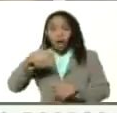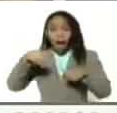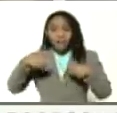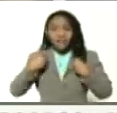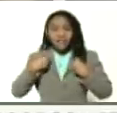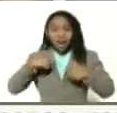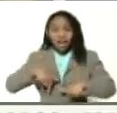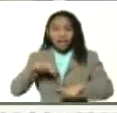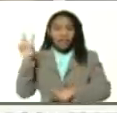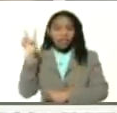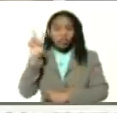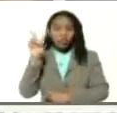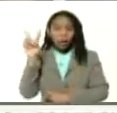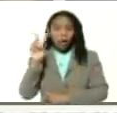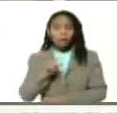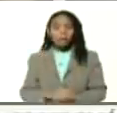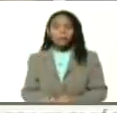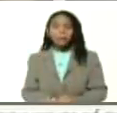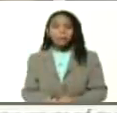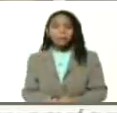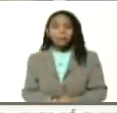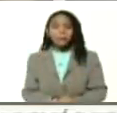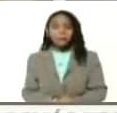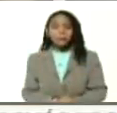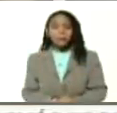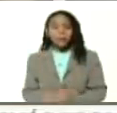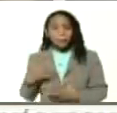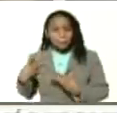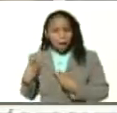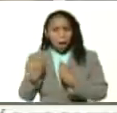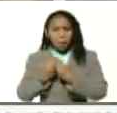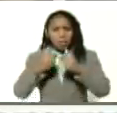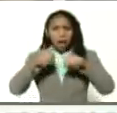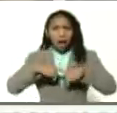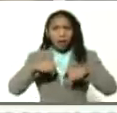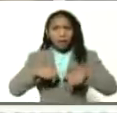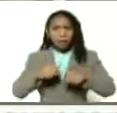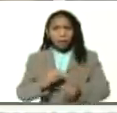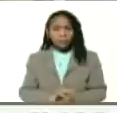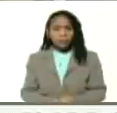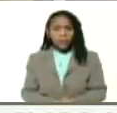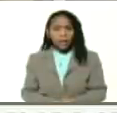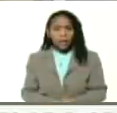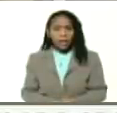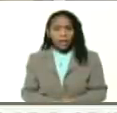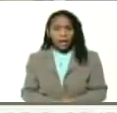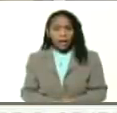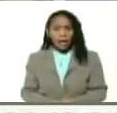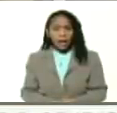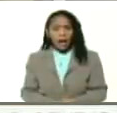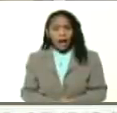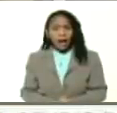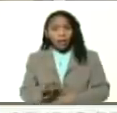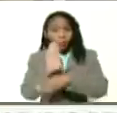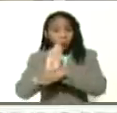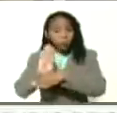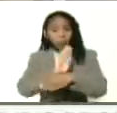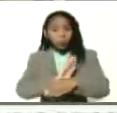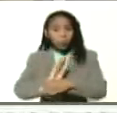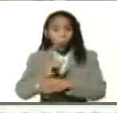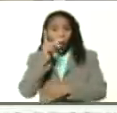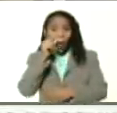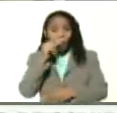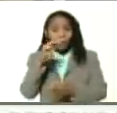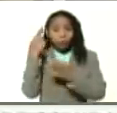venezolanos y de las venezolanas. Me acompaña acá el Procurador General de la República, el doctor